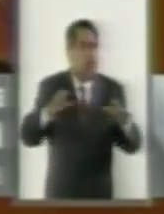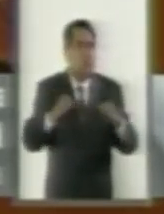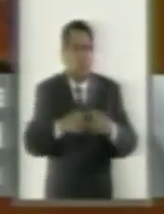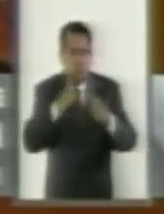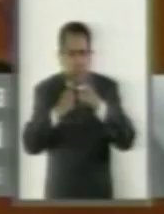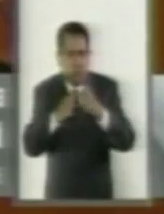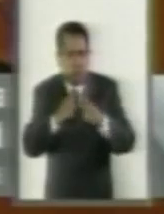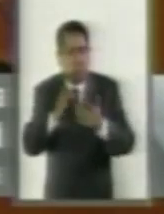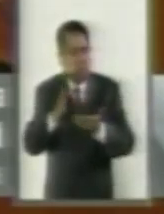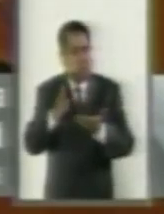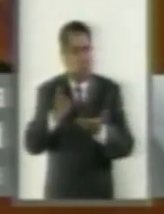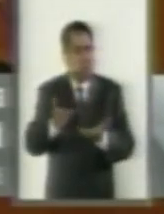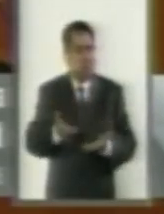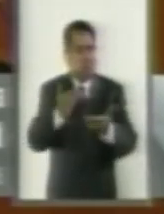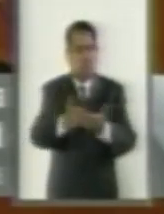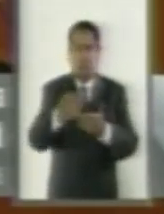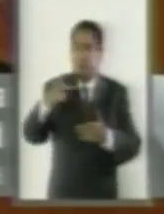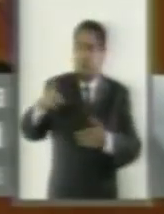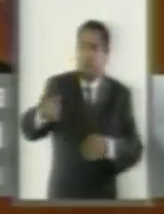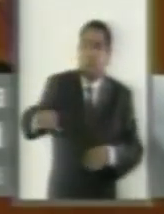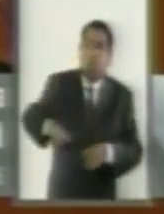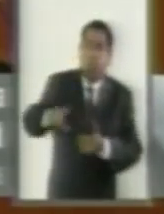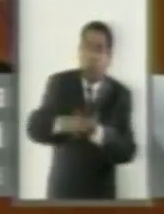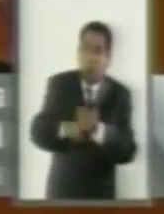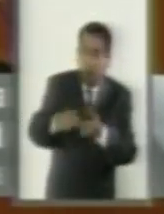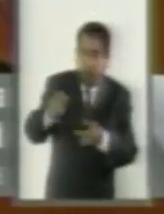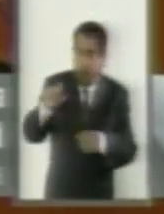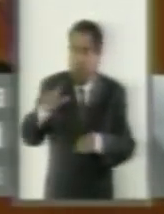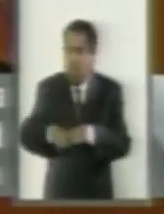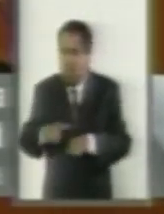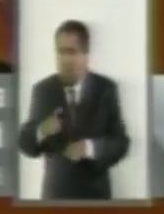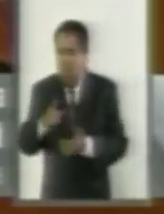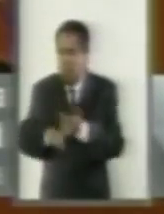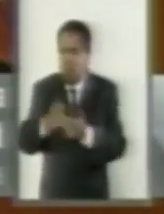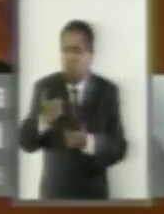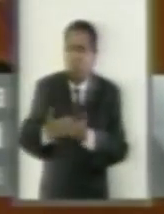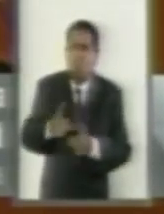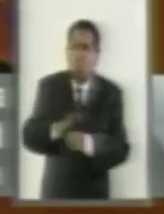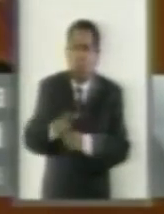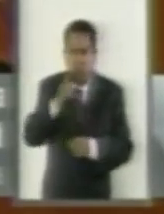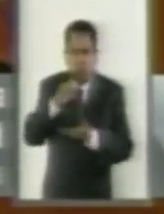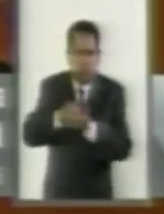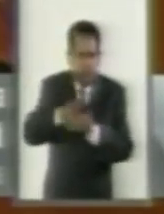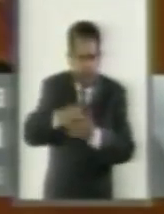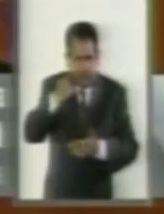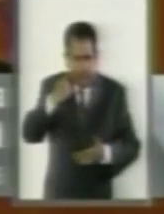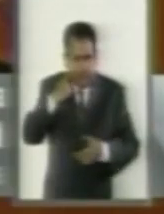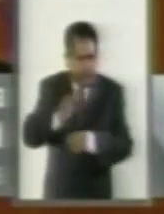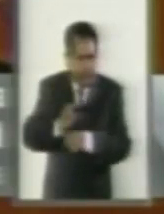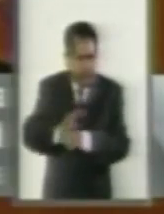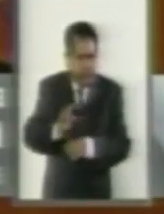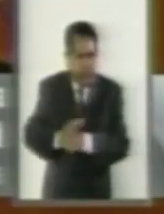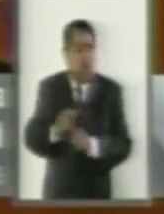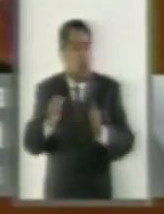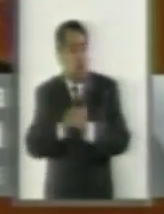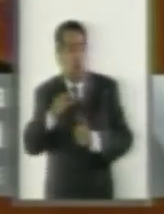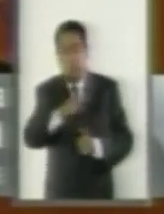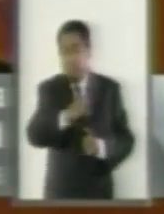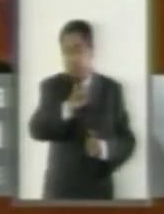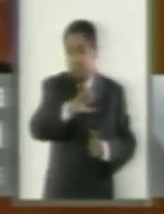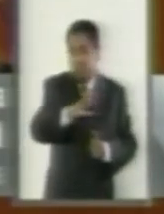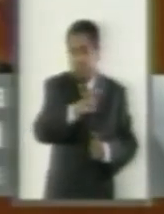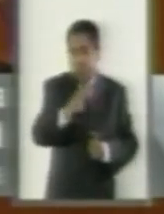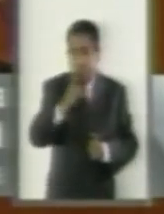y patrimoniales de los servidores públicos de la Administración Pública Federal y coordinarse con la Secretaría de Hacienda